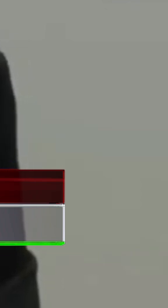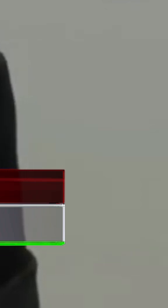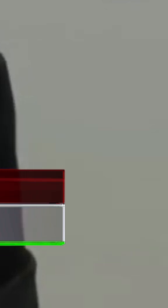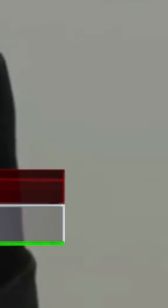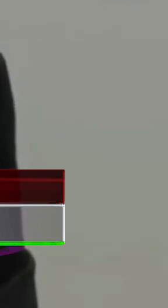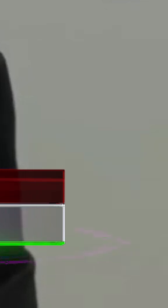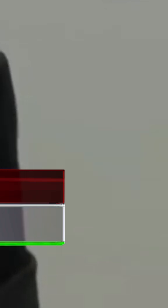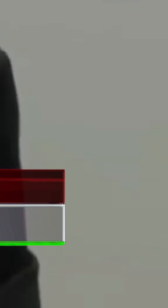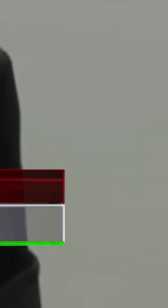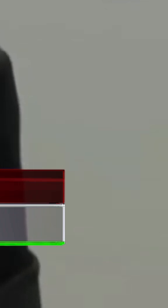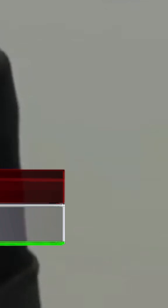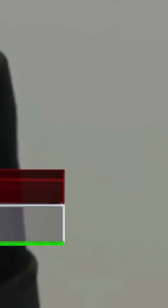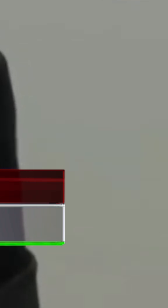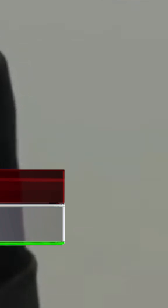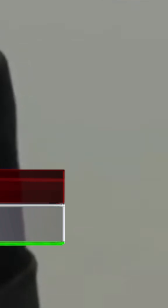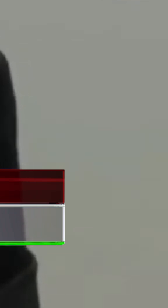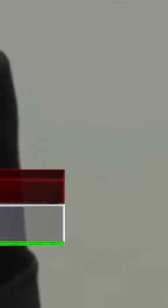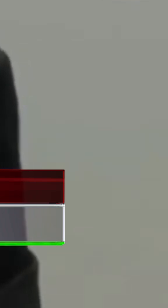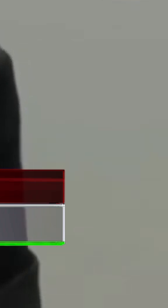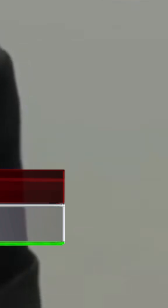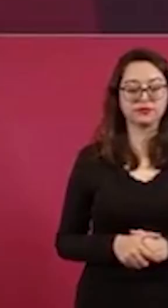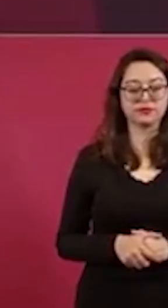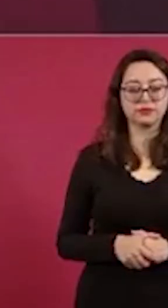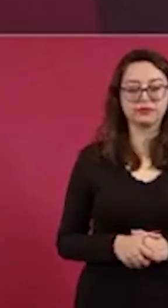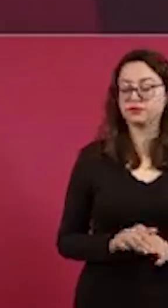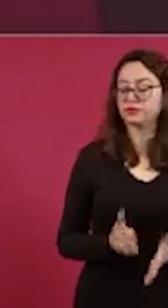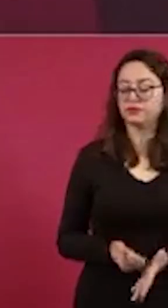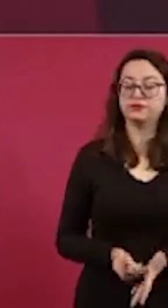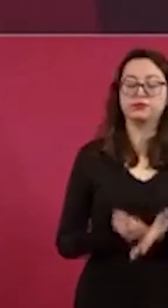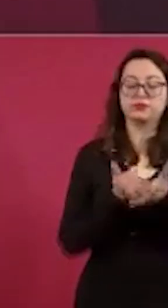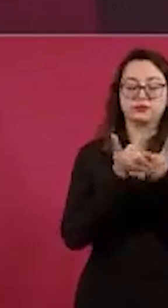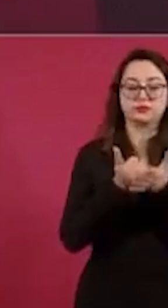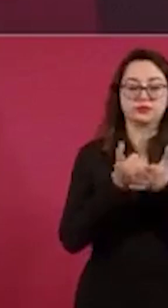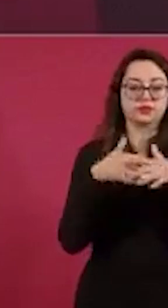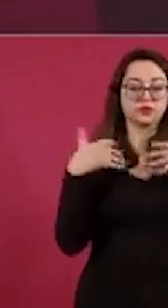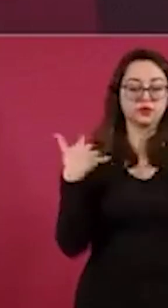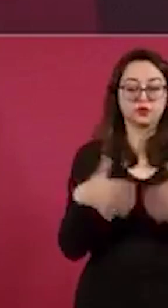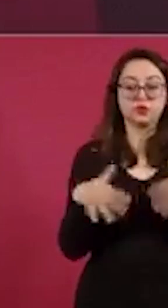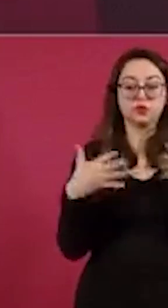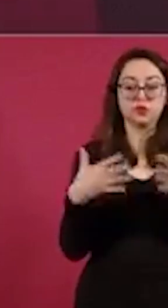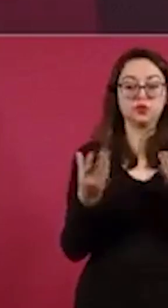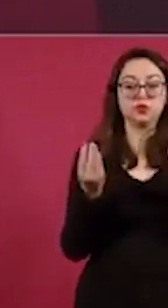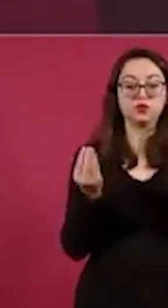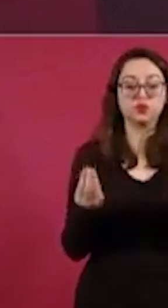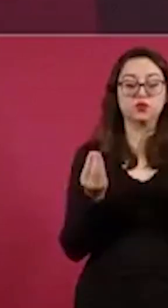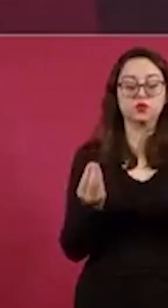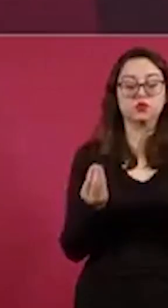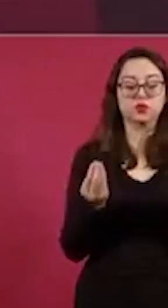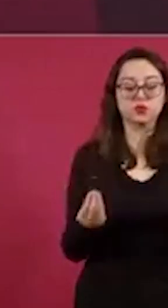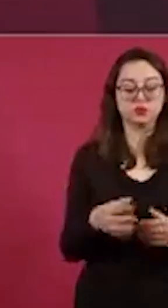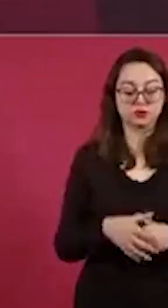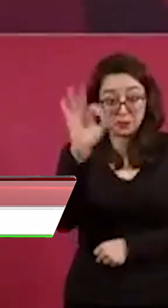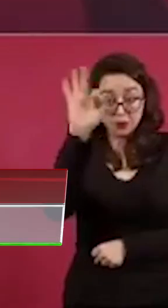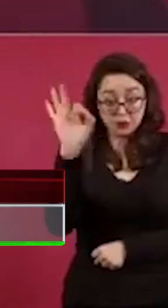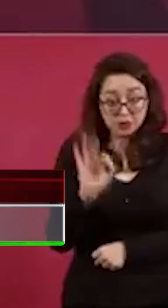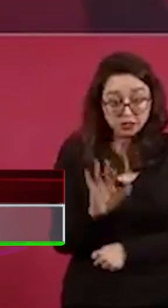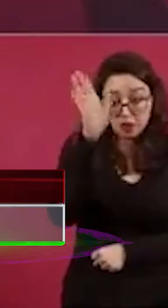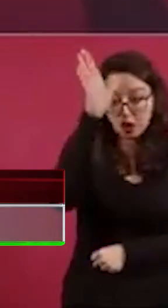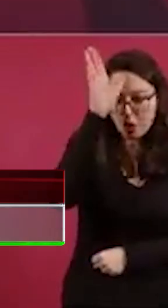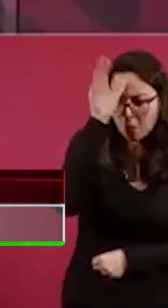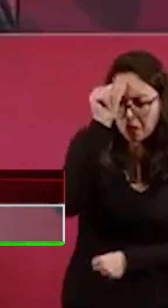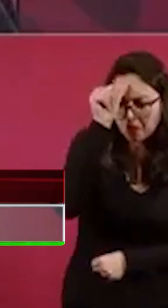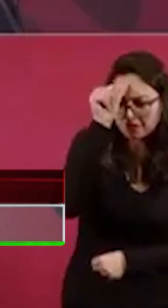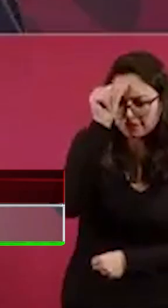negocio. El mandatario estatal dijo que los empresarios están constatando el funcionamiento del modelo económico que han implementado.